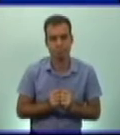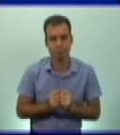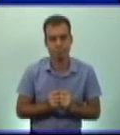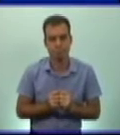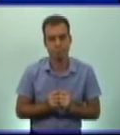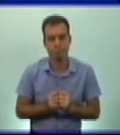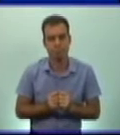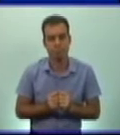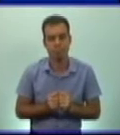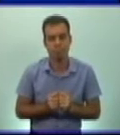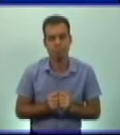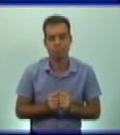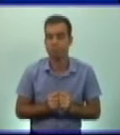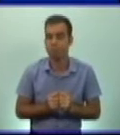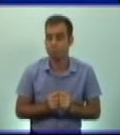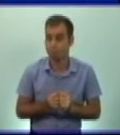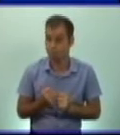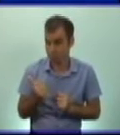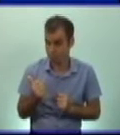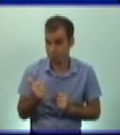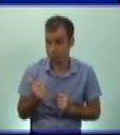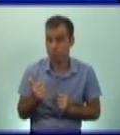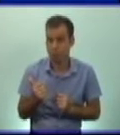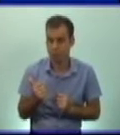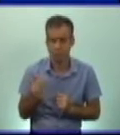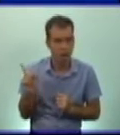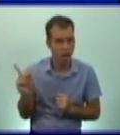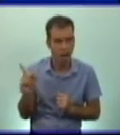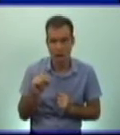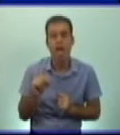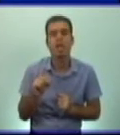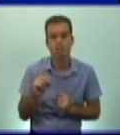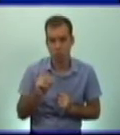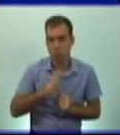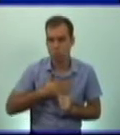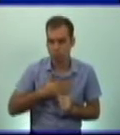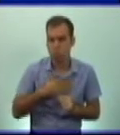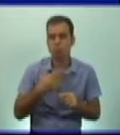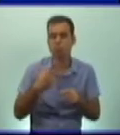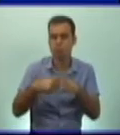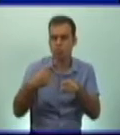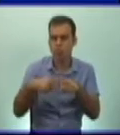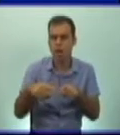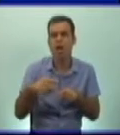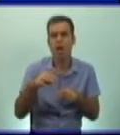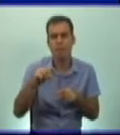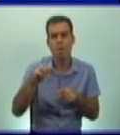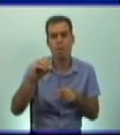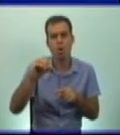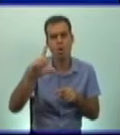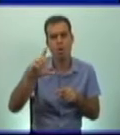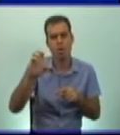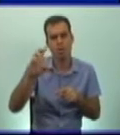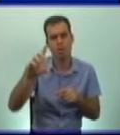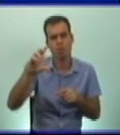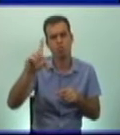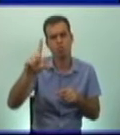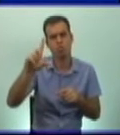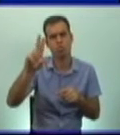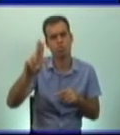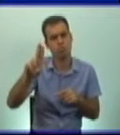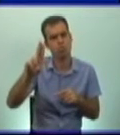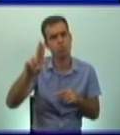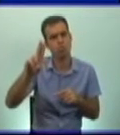partículas. Y fíjense que en este caso todas son sustancias moleculares. No hace falta que lo copien, aparece en su libro de texto y después lo pueden